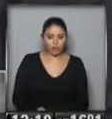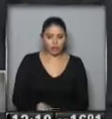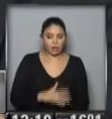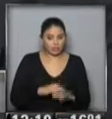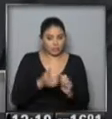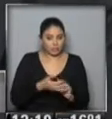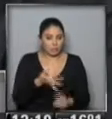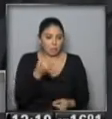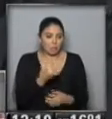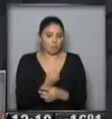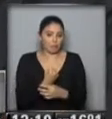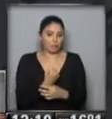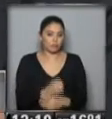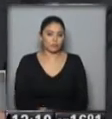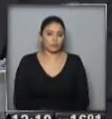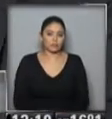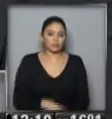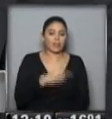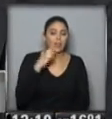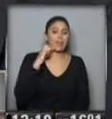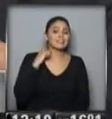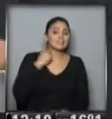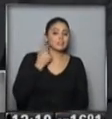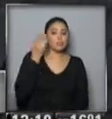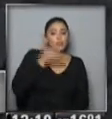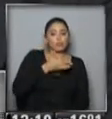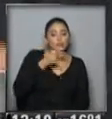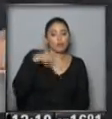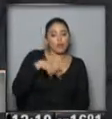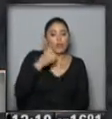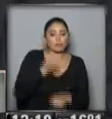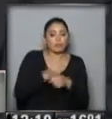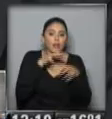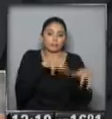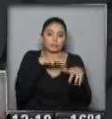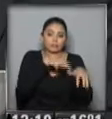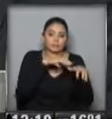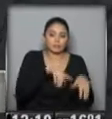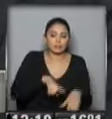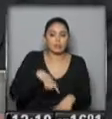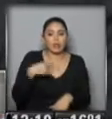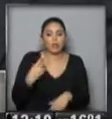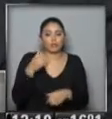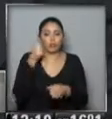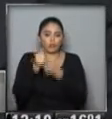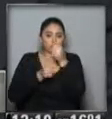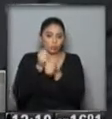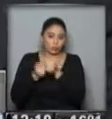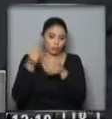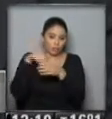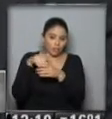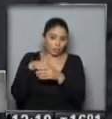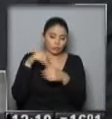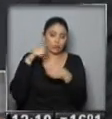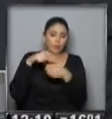muy prestigiada. 13% de la población sigue trabajando en tareas agrícolas, 33% en la industria, que incluye la